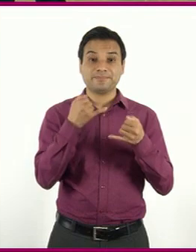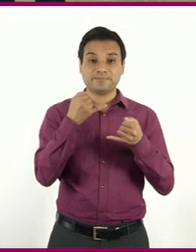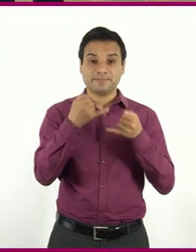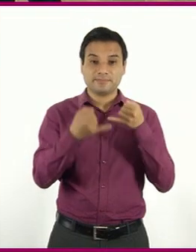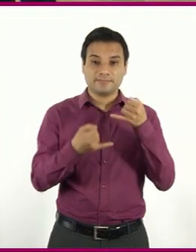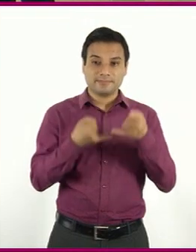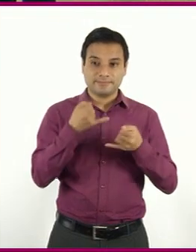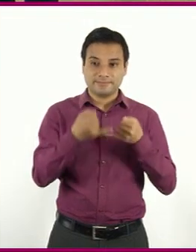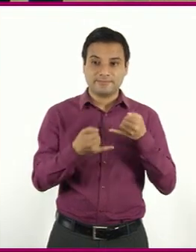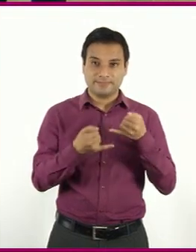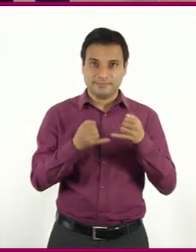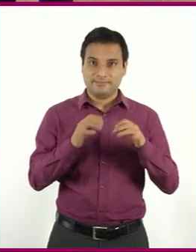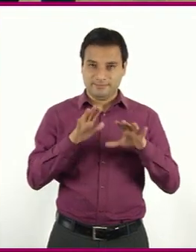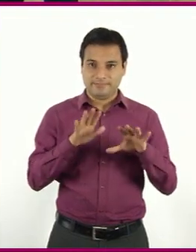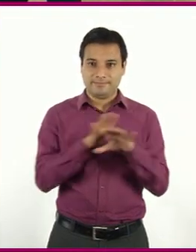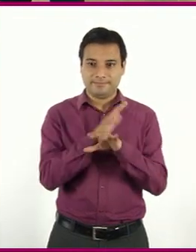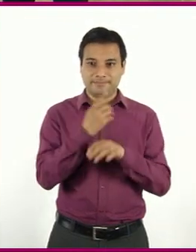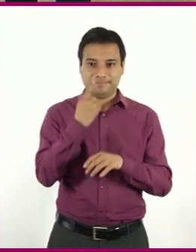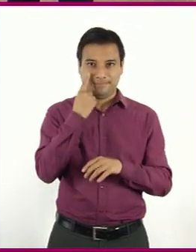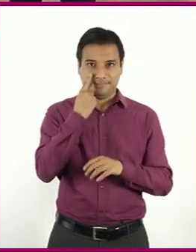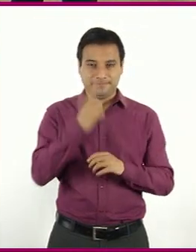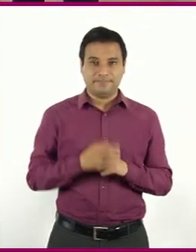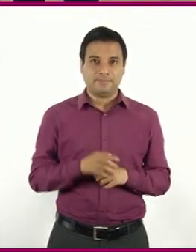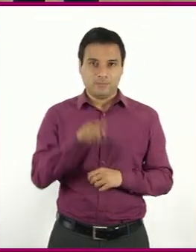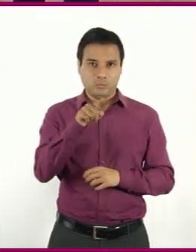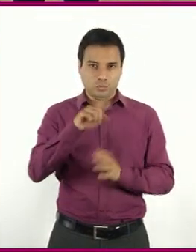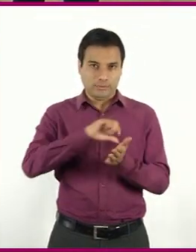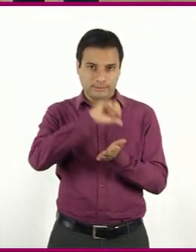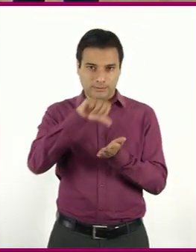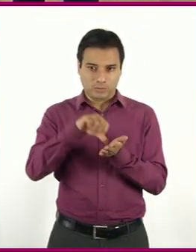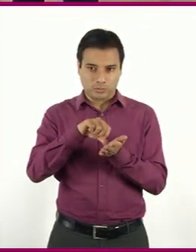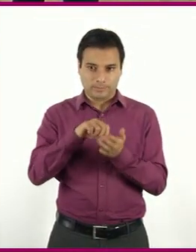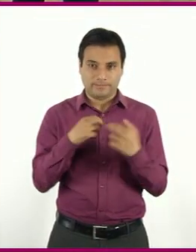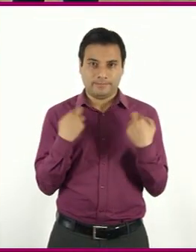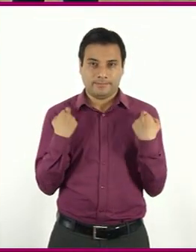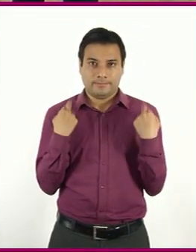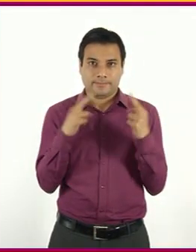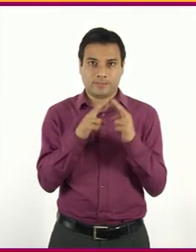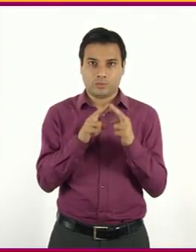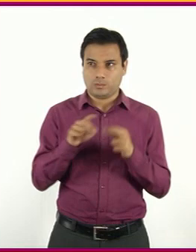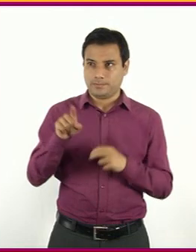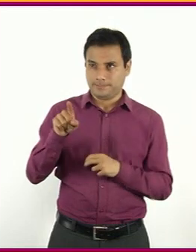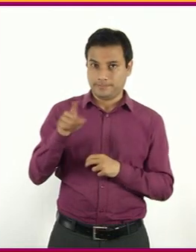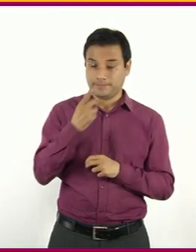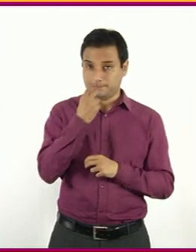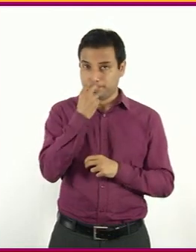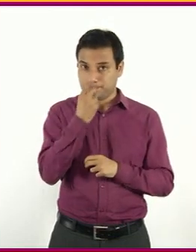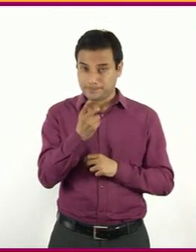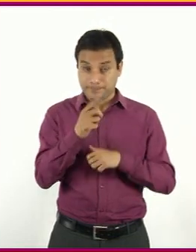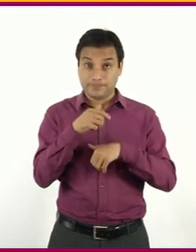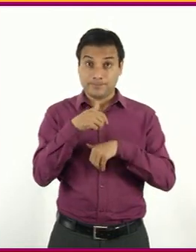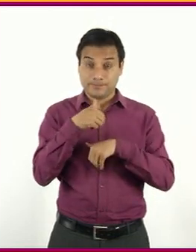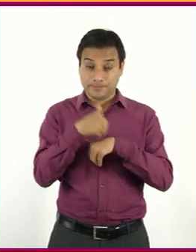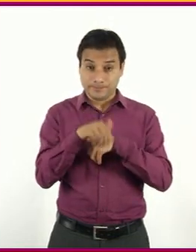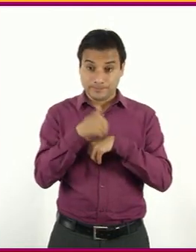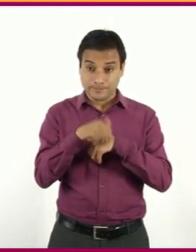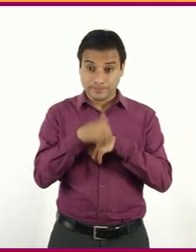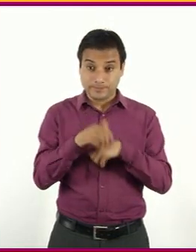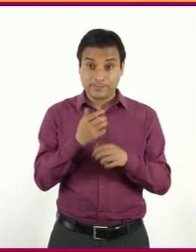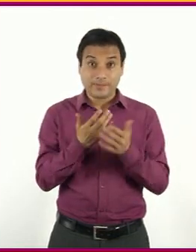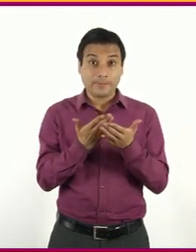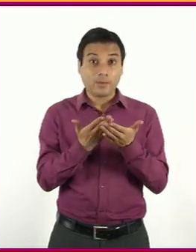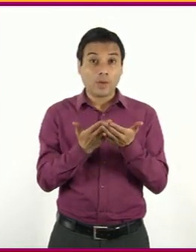hacer ahora? Tú estás al centro, Daniel. Uh-huh. El profesor te va a indicar de igual forma el número, pero ahora no vas